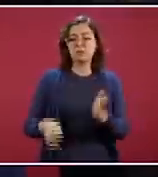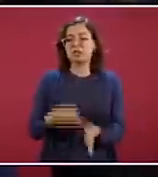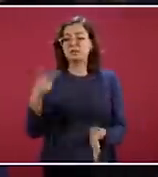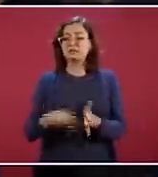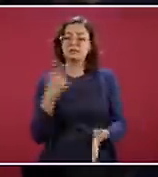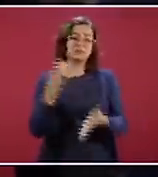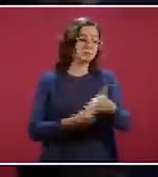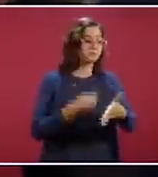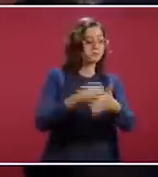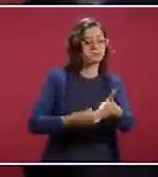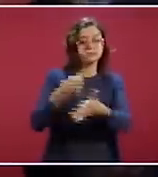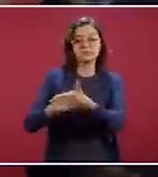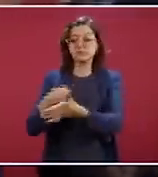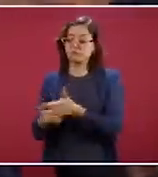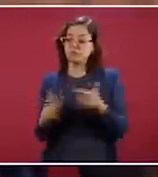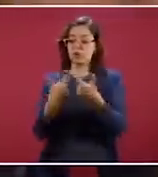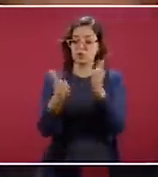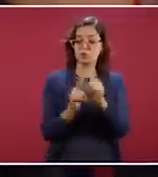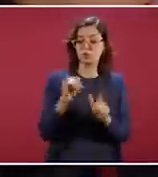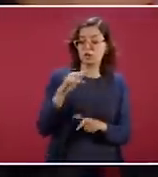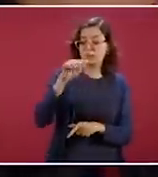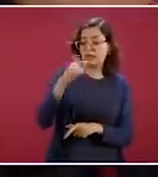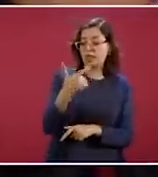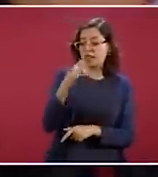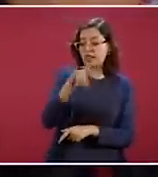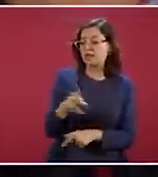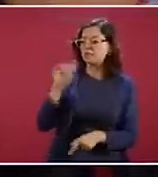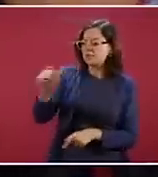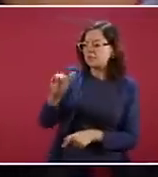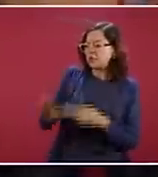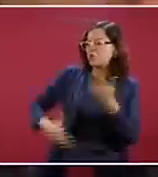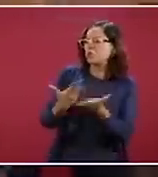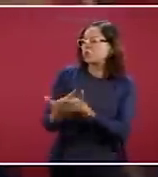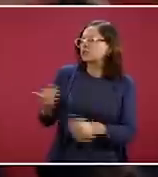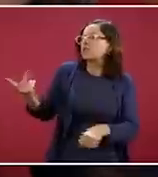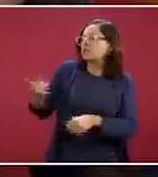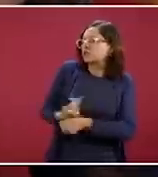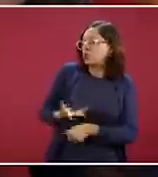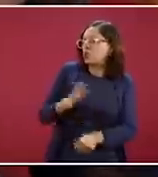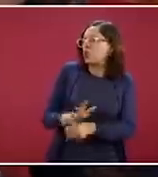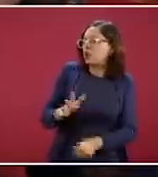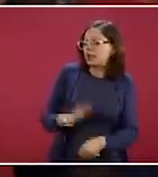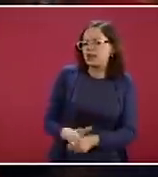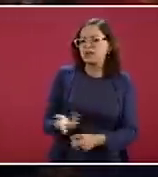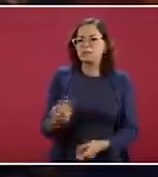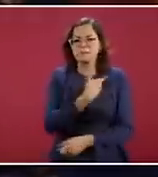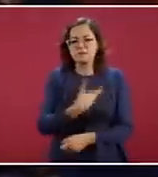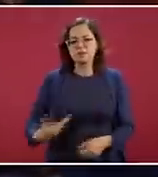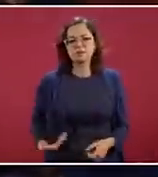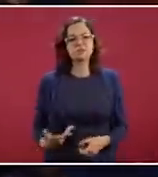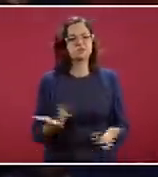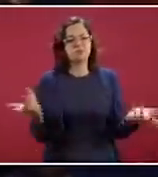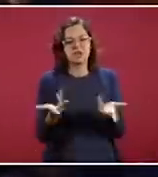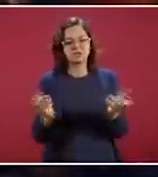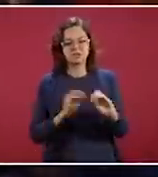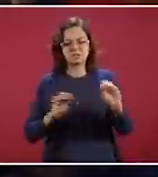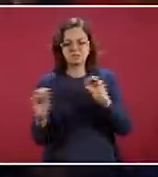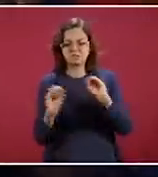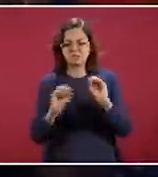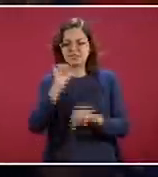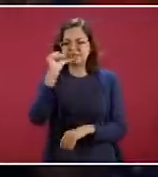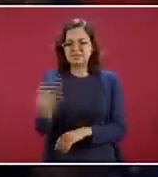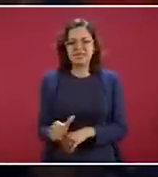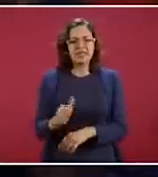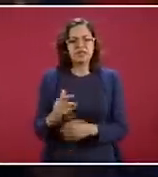se han acercado a nosotros, a Grupo Imagen, a preguntar sobre esa propuesta. Dice, el presidente no ha hecho ningún tipo de